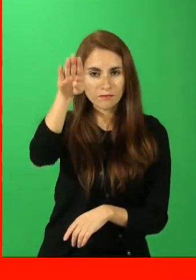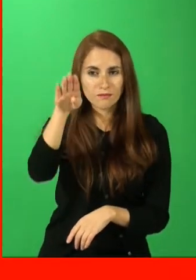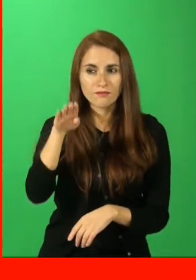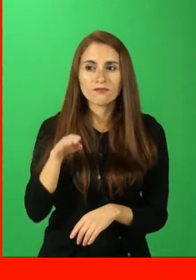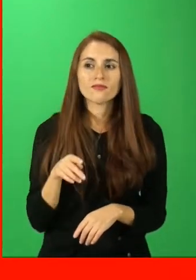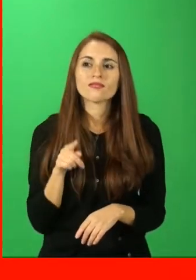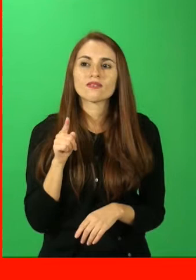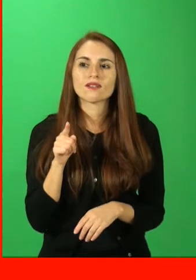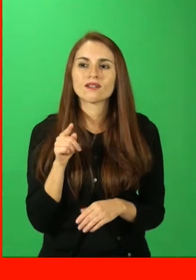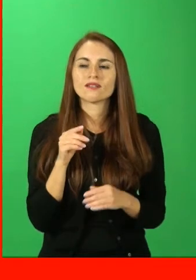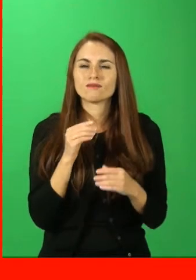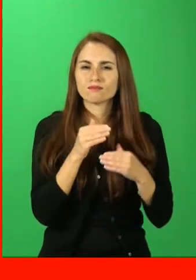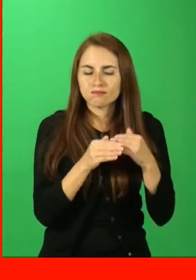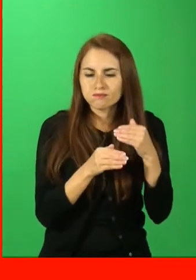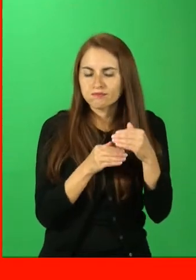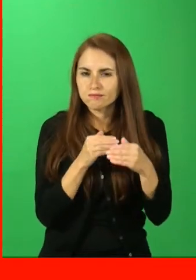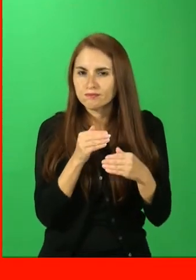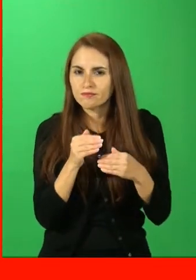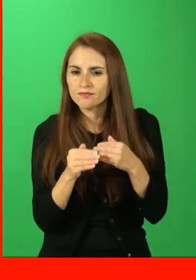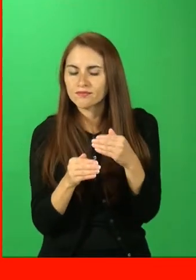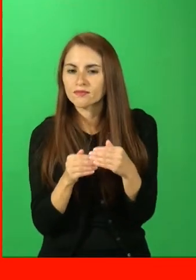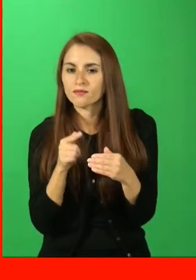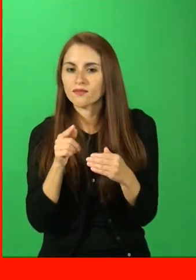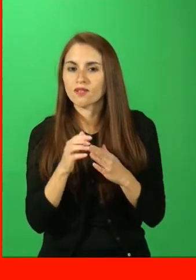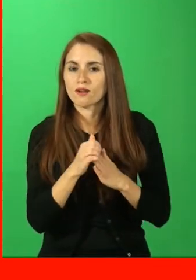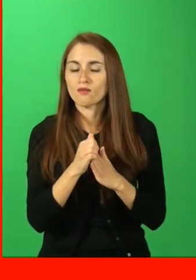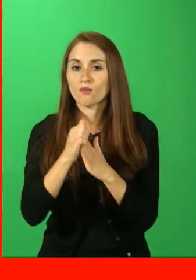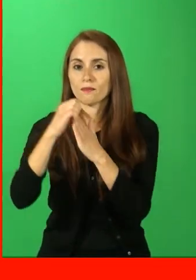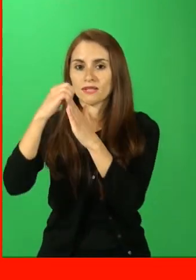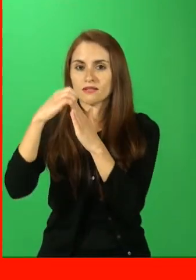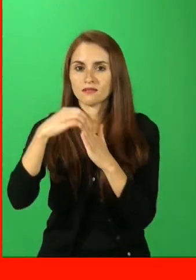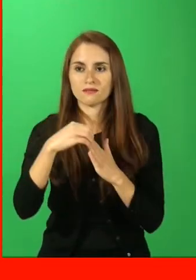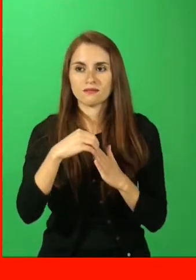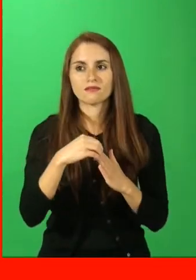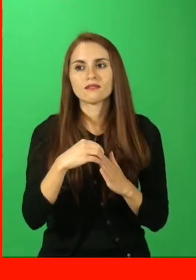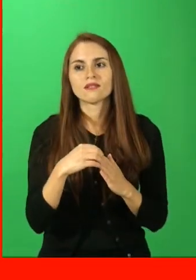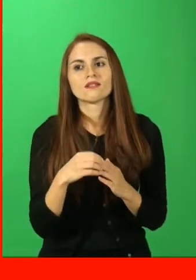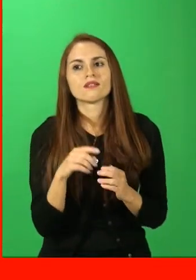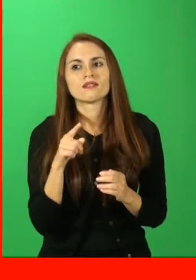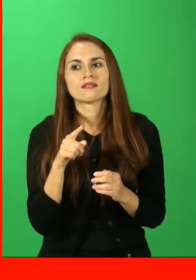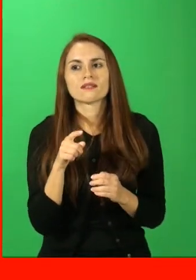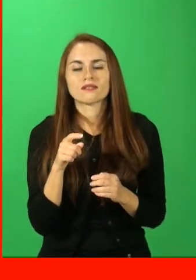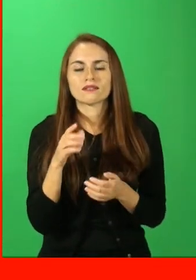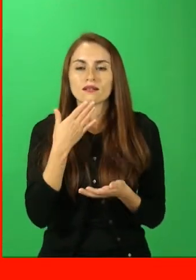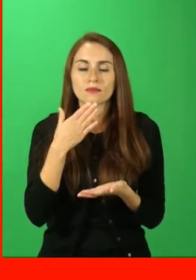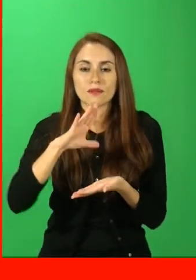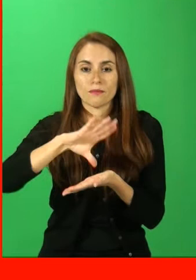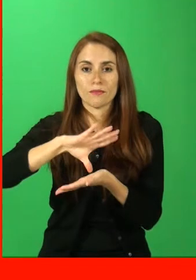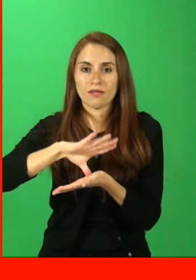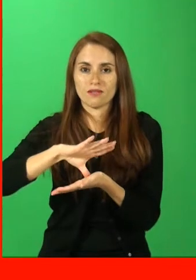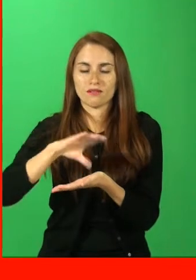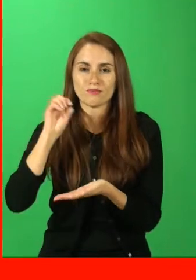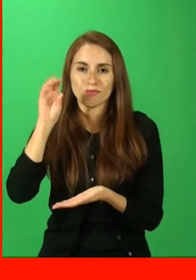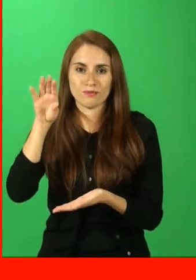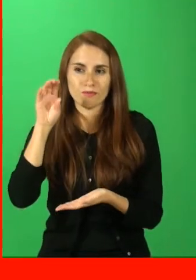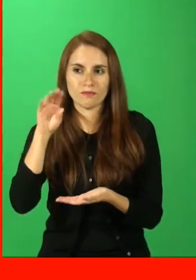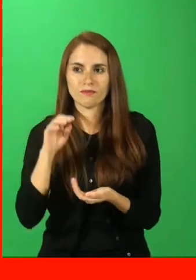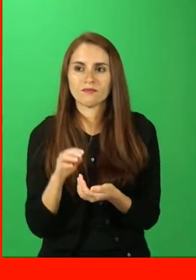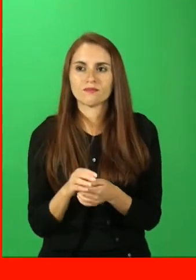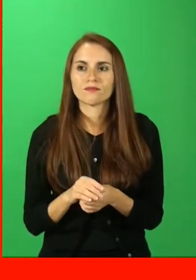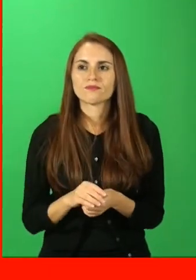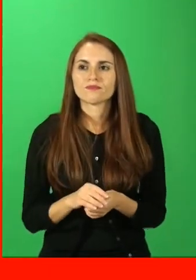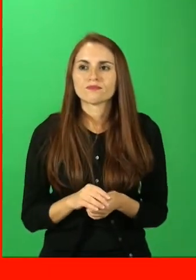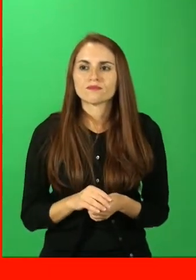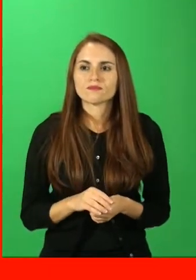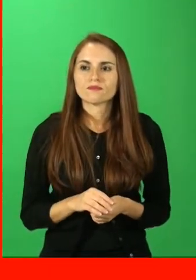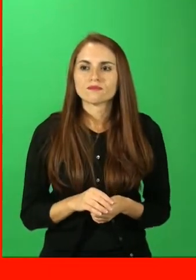de a poco se va a convertir en el principal gobernante de una Alemania también muy golpeada después de la Primera Guerra Mundial.